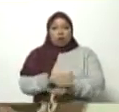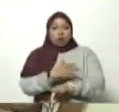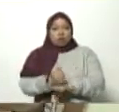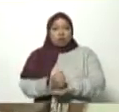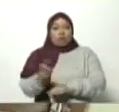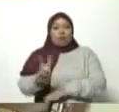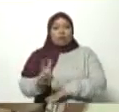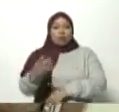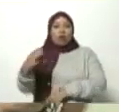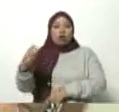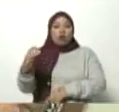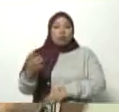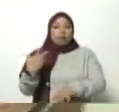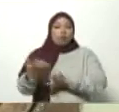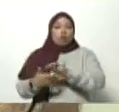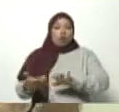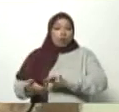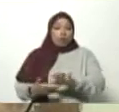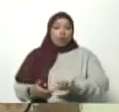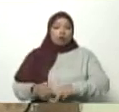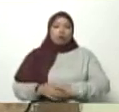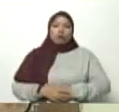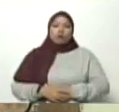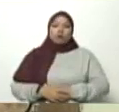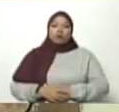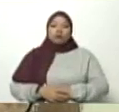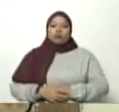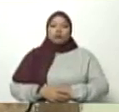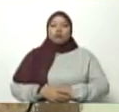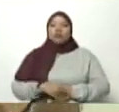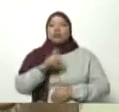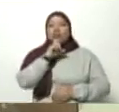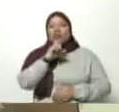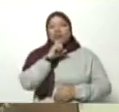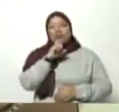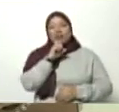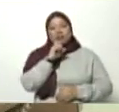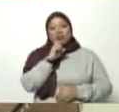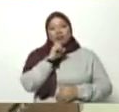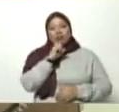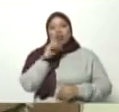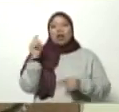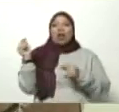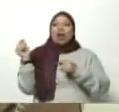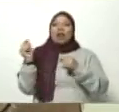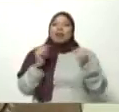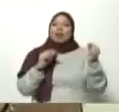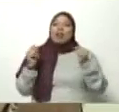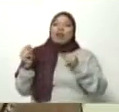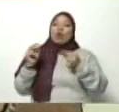Es inevitable que esas reuniones se den en el mejor de los términos. Y los diálogos de paz,